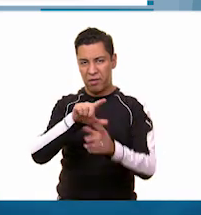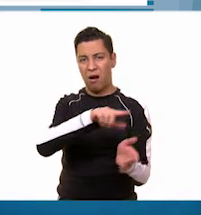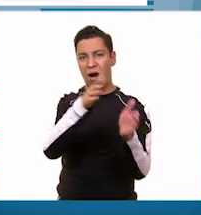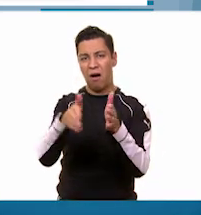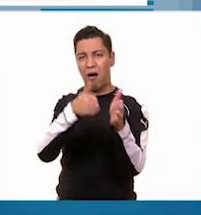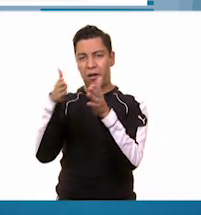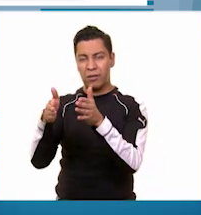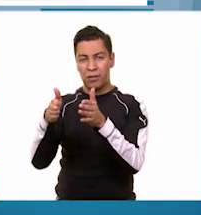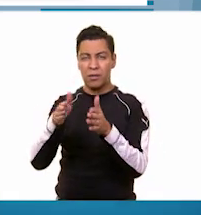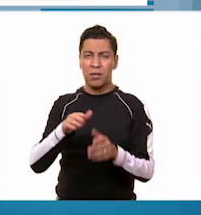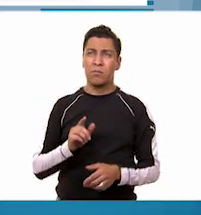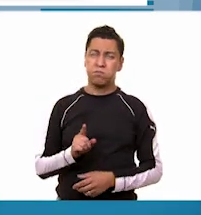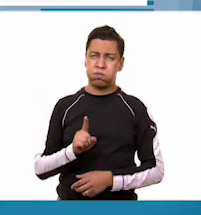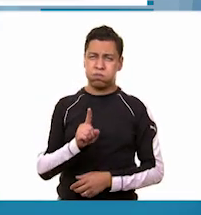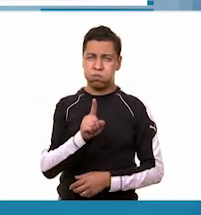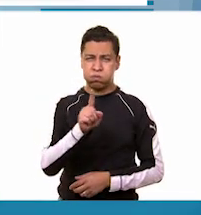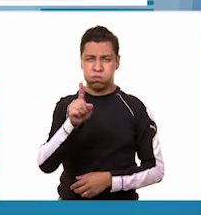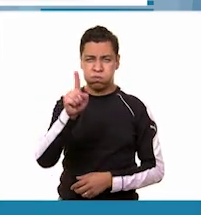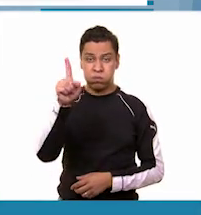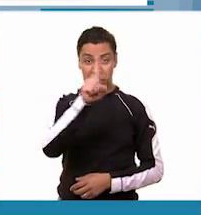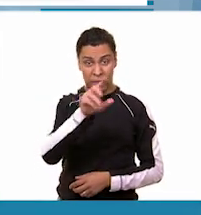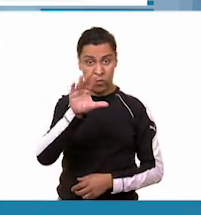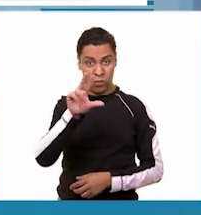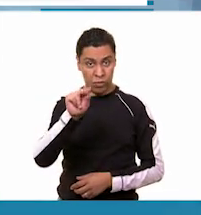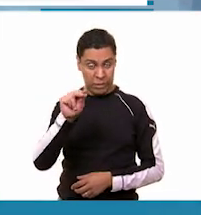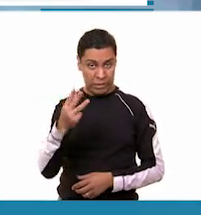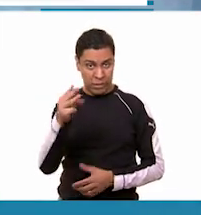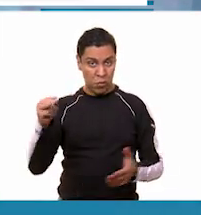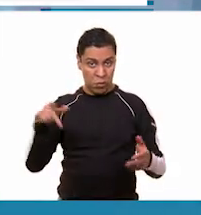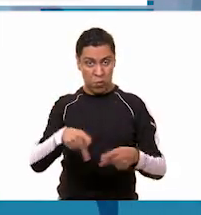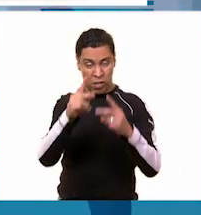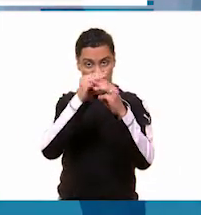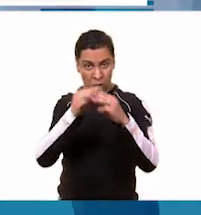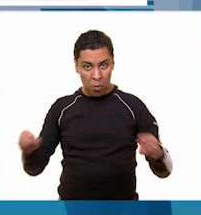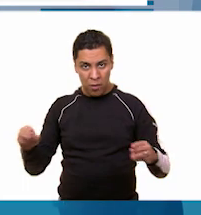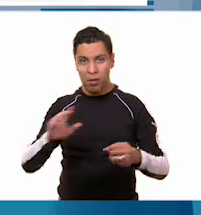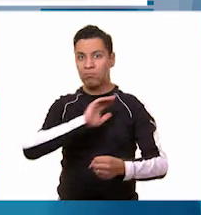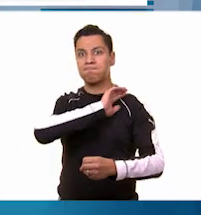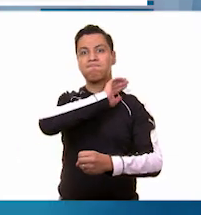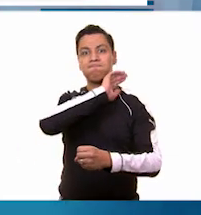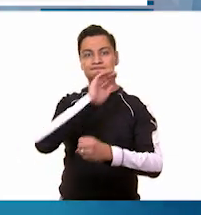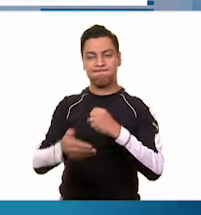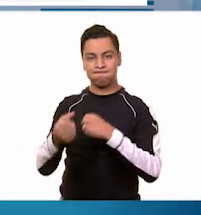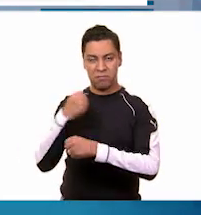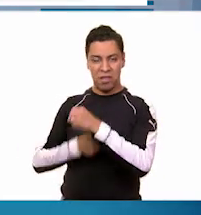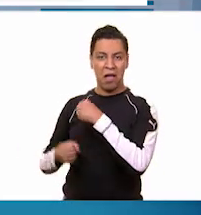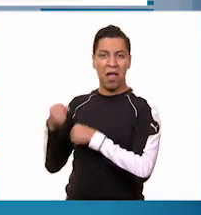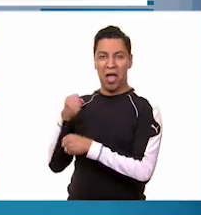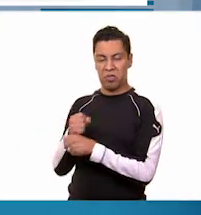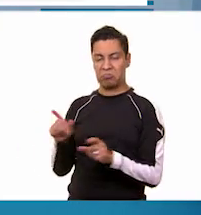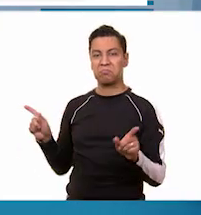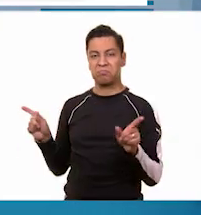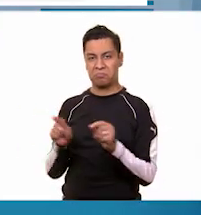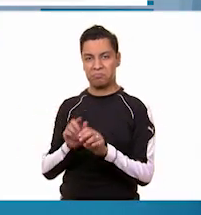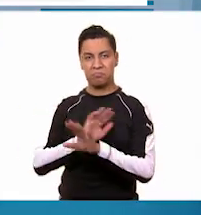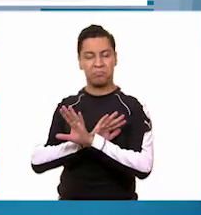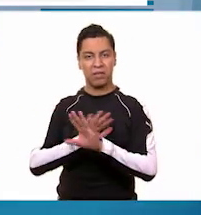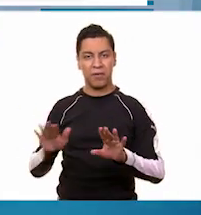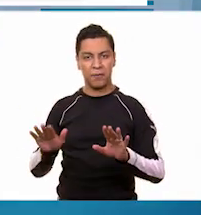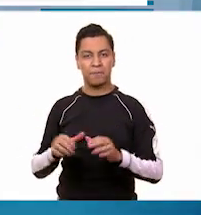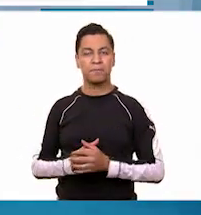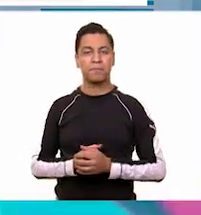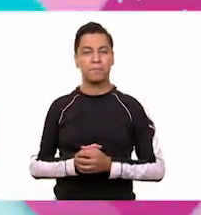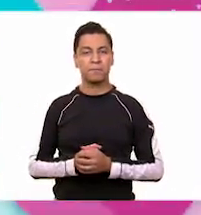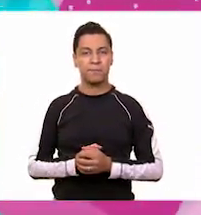185 millones de kilómetros en sus 2 décadas de servicio, completó su misión final el año pasado. Muchas gracias,